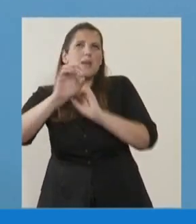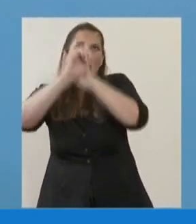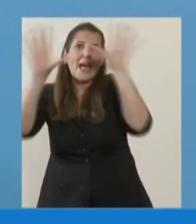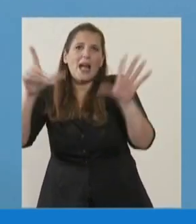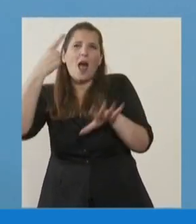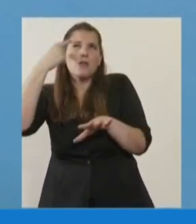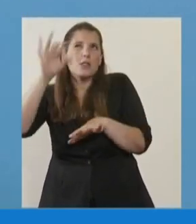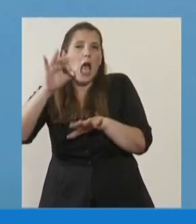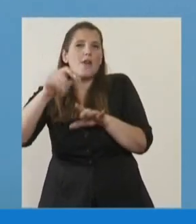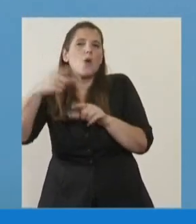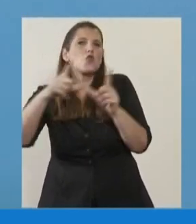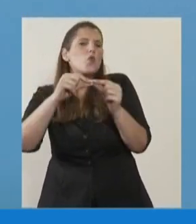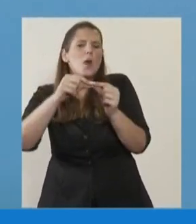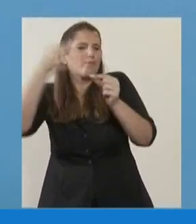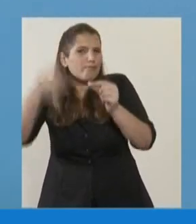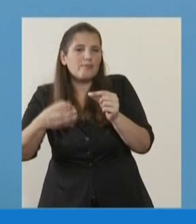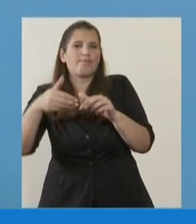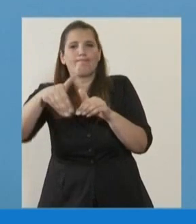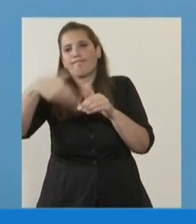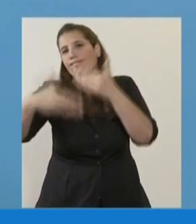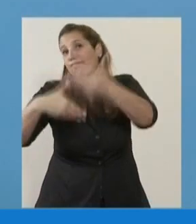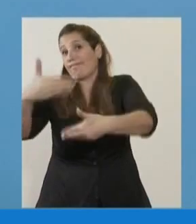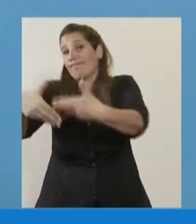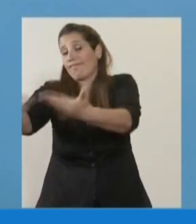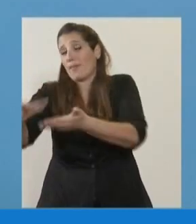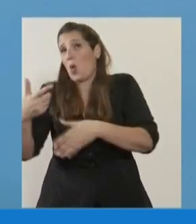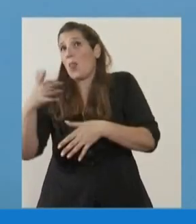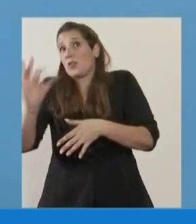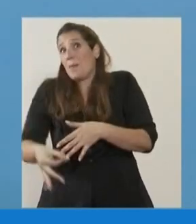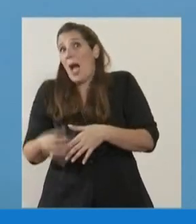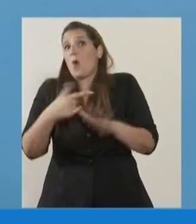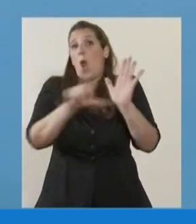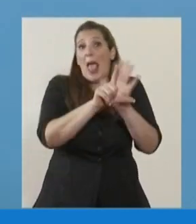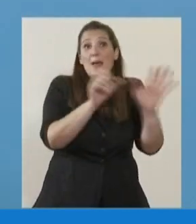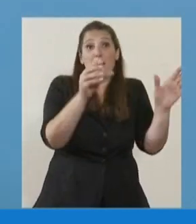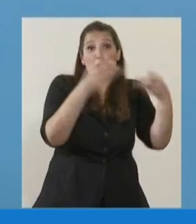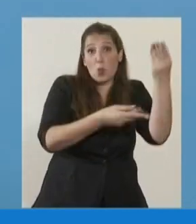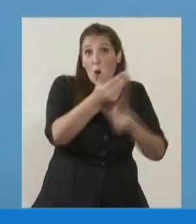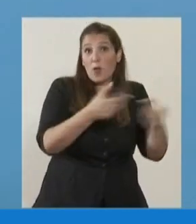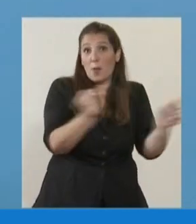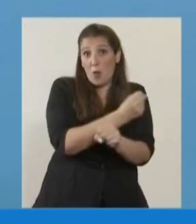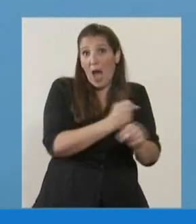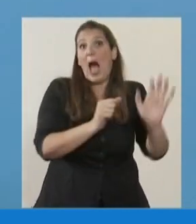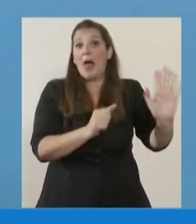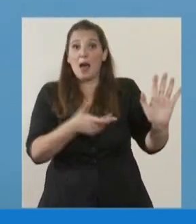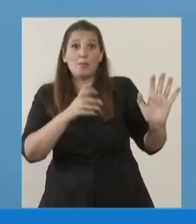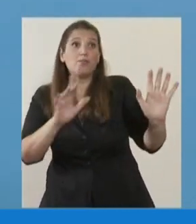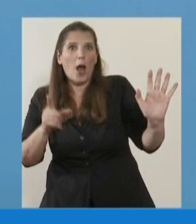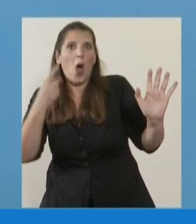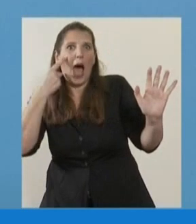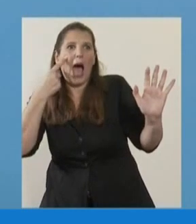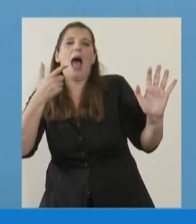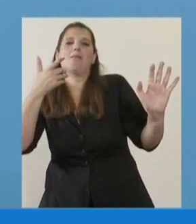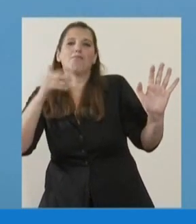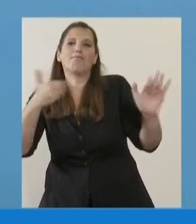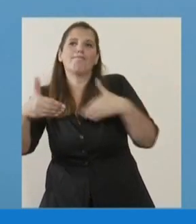acerca de cuáles van a ser los números finales en la medida en que tengamos la ley de presupuesto y tengamos alguna idea de cuáles van a ser